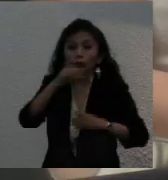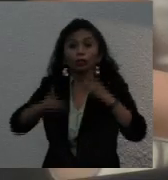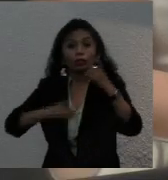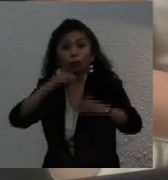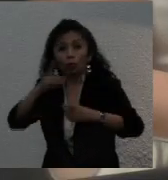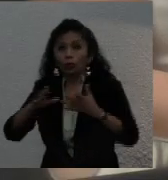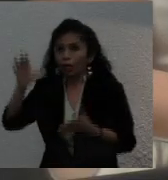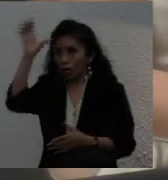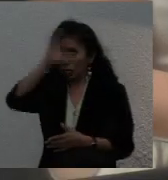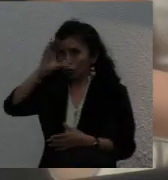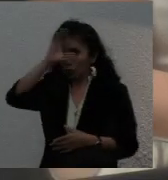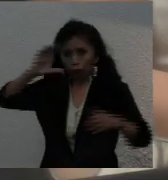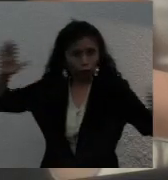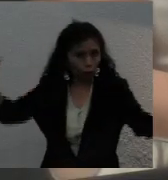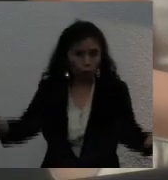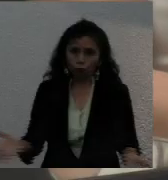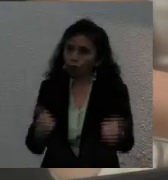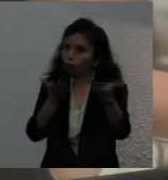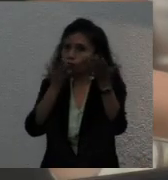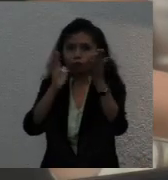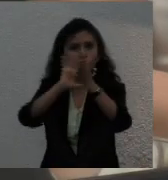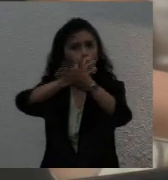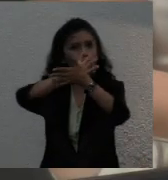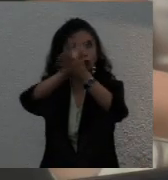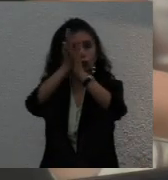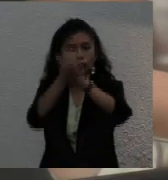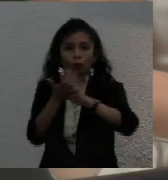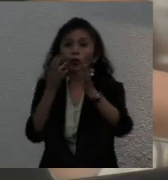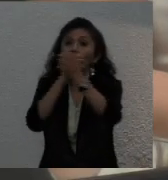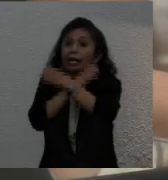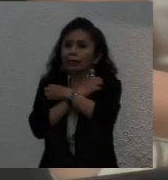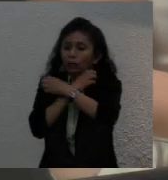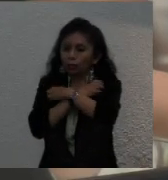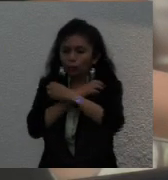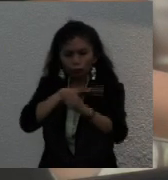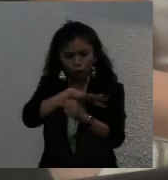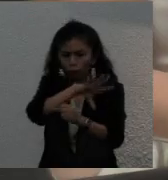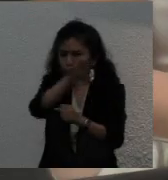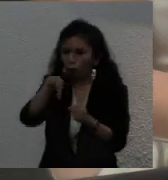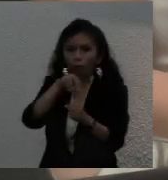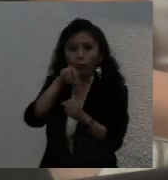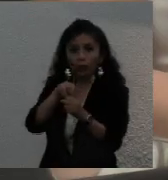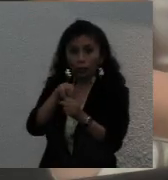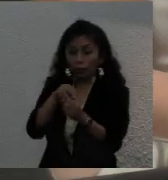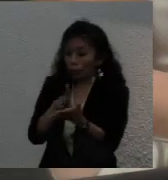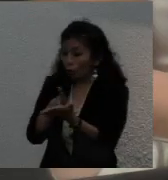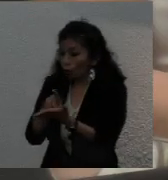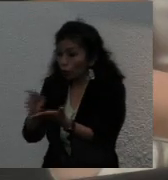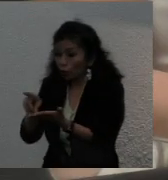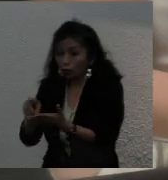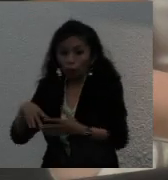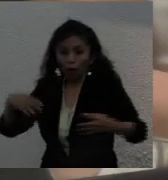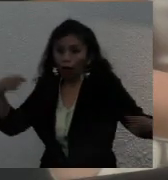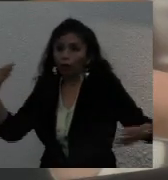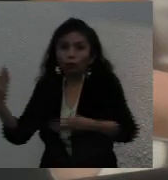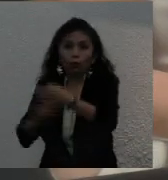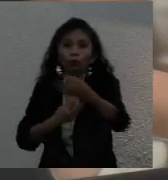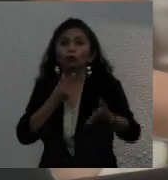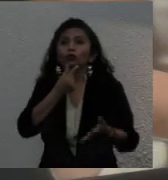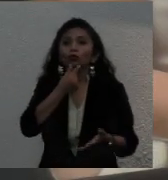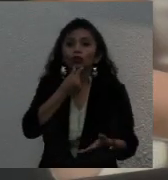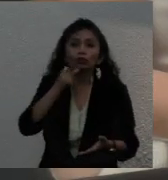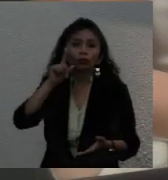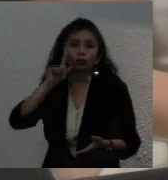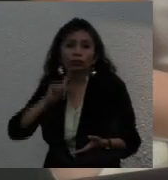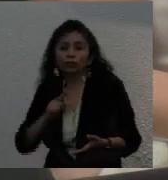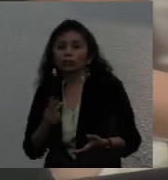de la cultura como ejes de transformación. La educación integral debe ser un derecho garantizado para todas las niñas, niños y jóvenes